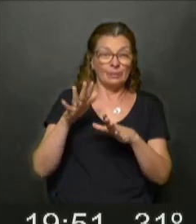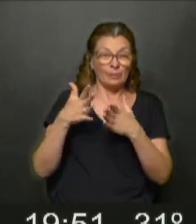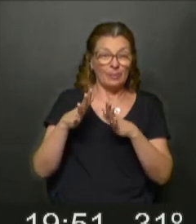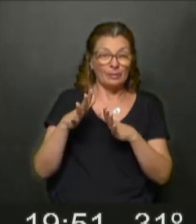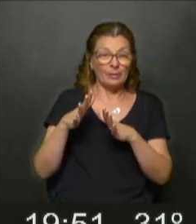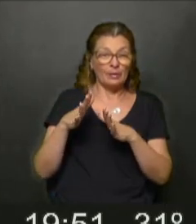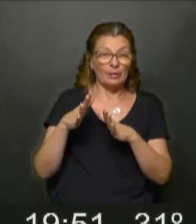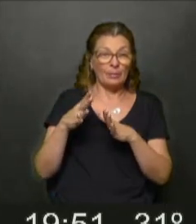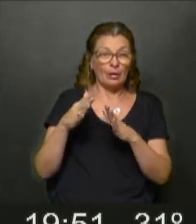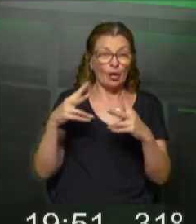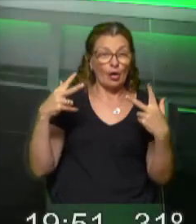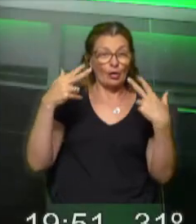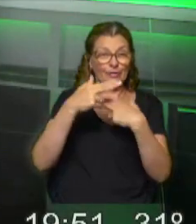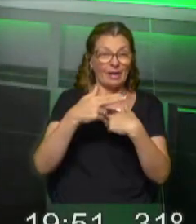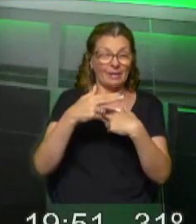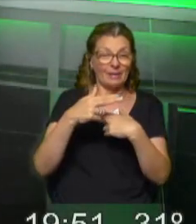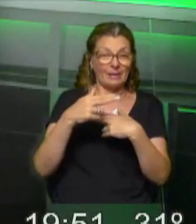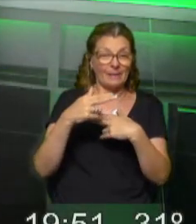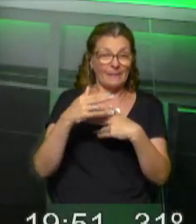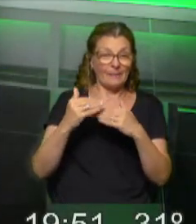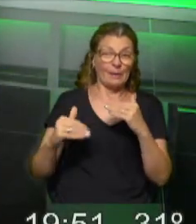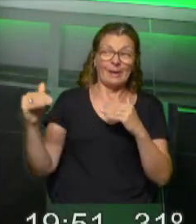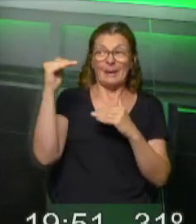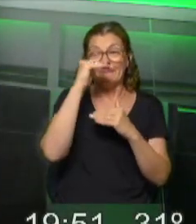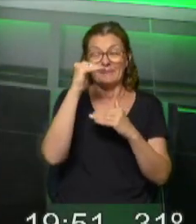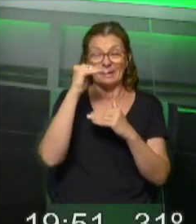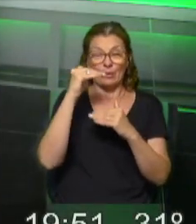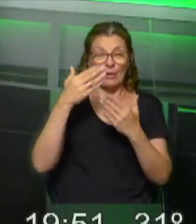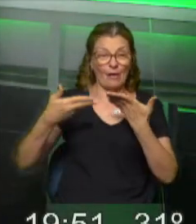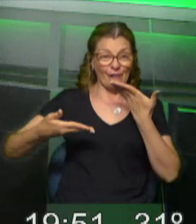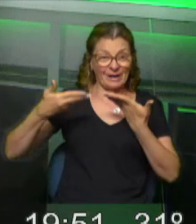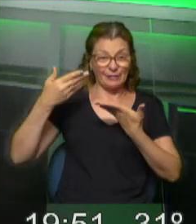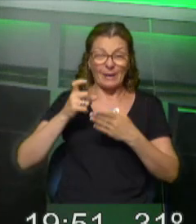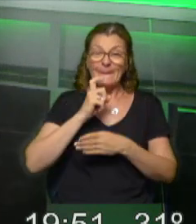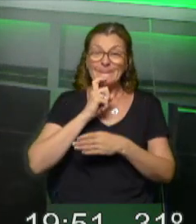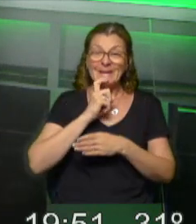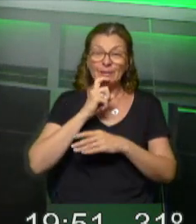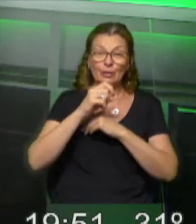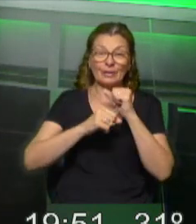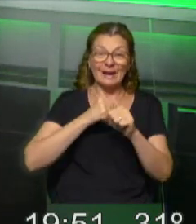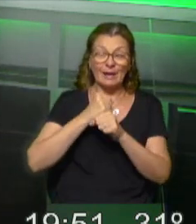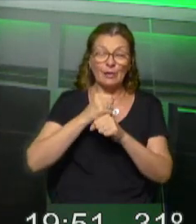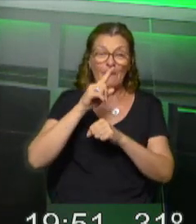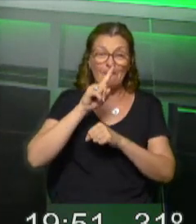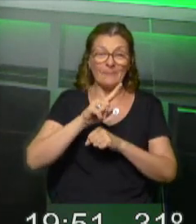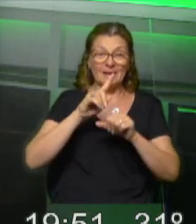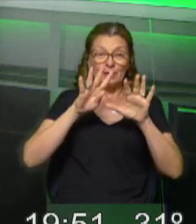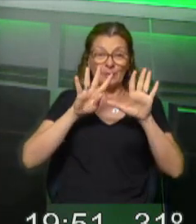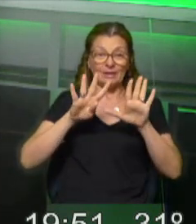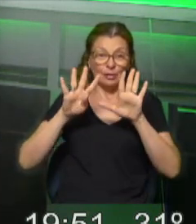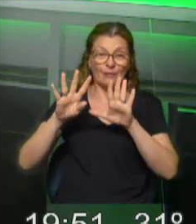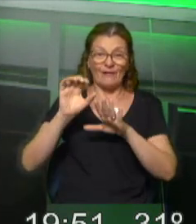sí viste que está cortada la escala porque el pico de inflación que hubo en marzo de 1990 fue de